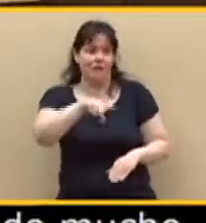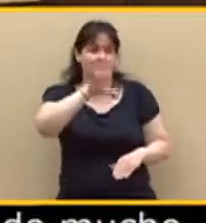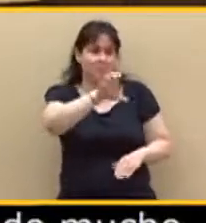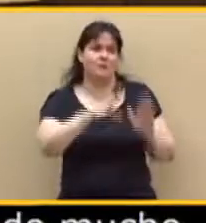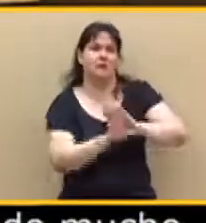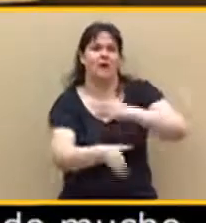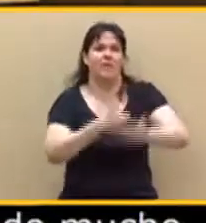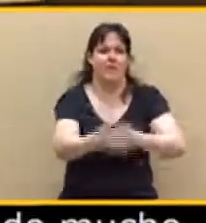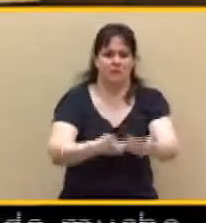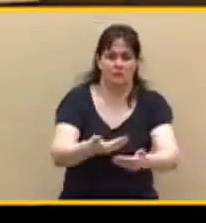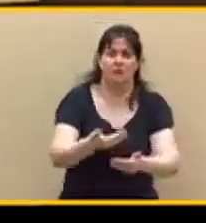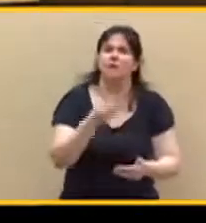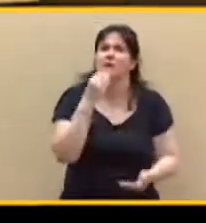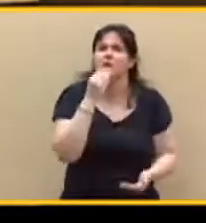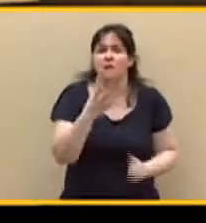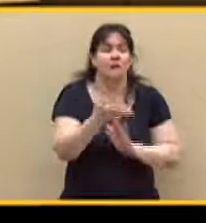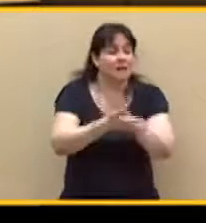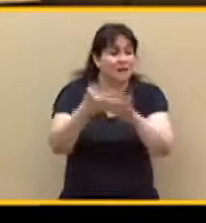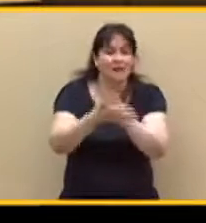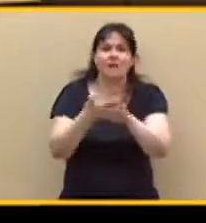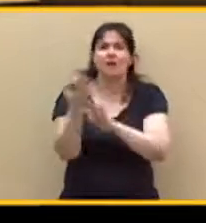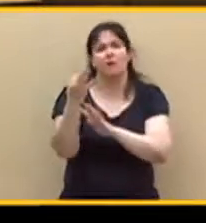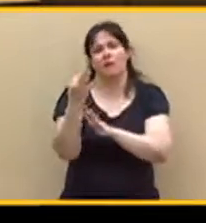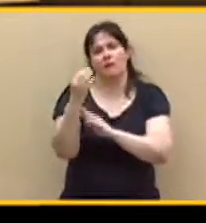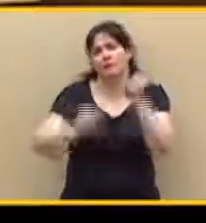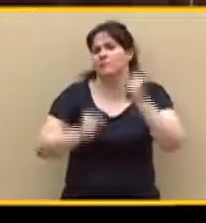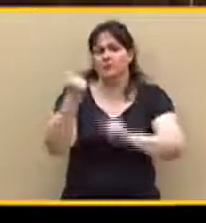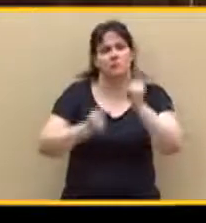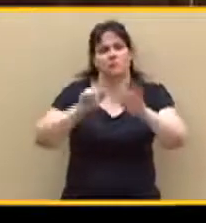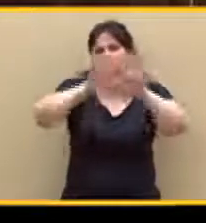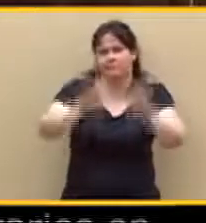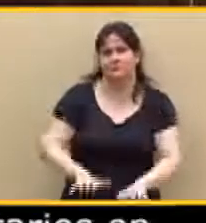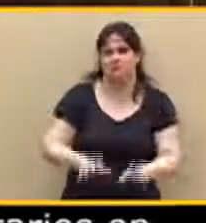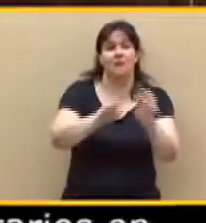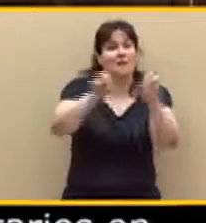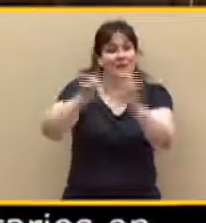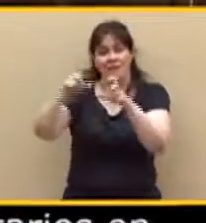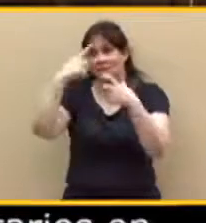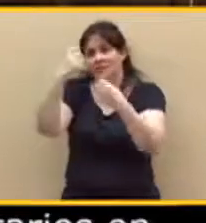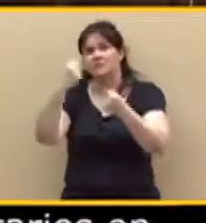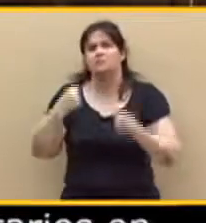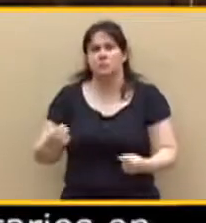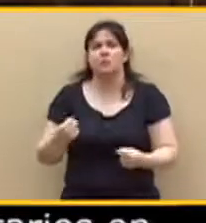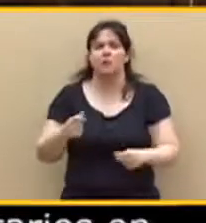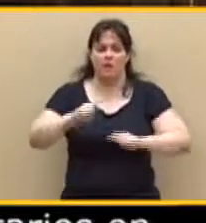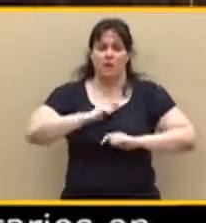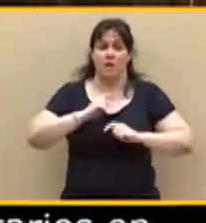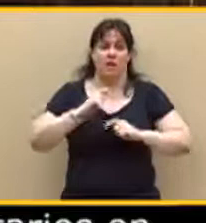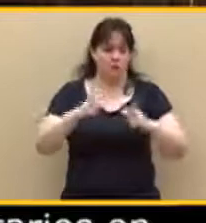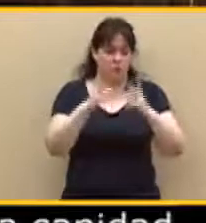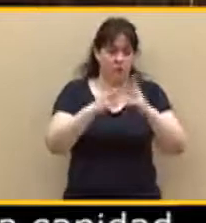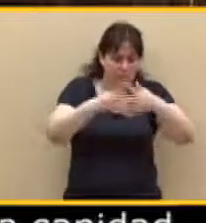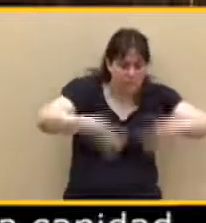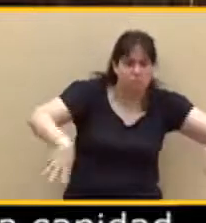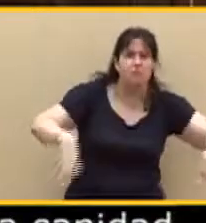Me refiero, señorías, a los recortes presupuestarios en instituciones que vertebran la sociedad, como la sanidad, como la educación o